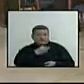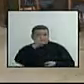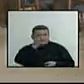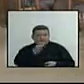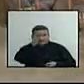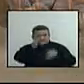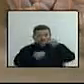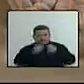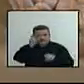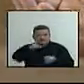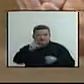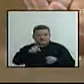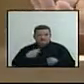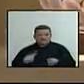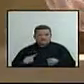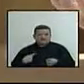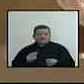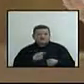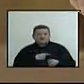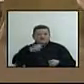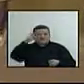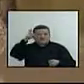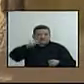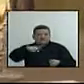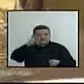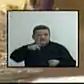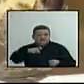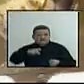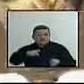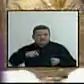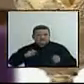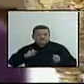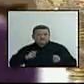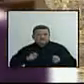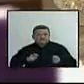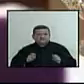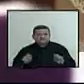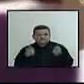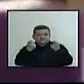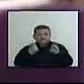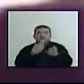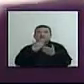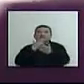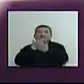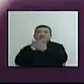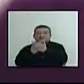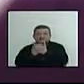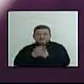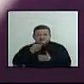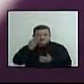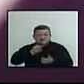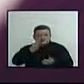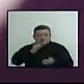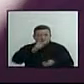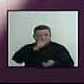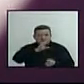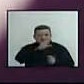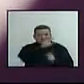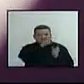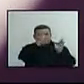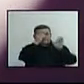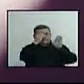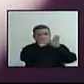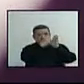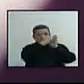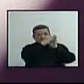En verdad es justo y necesario, es nuestro deber y salvación darte gracias siempre y en todo lugar,